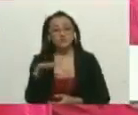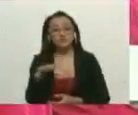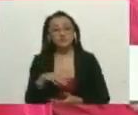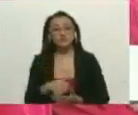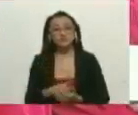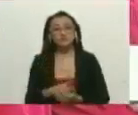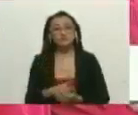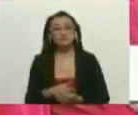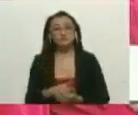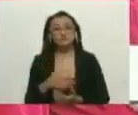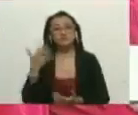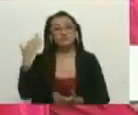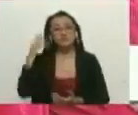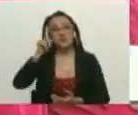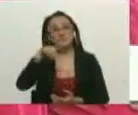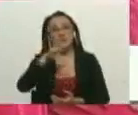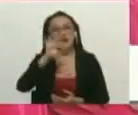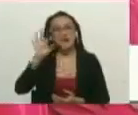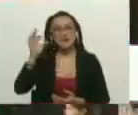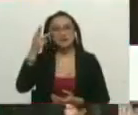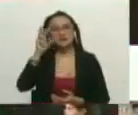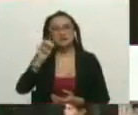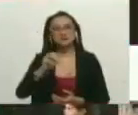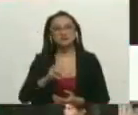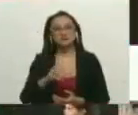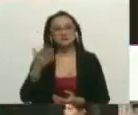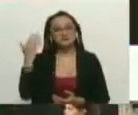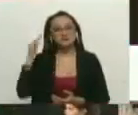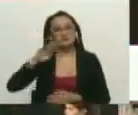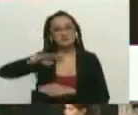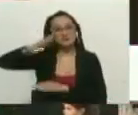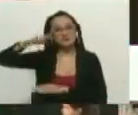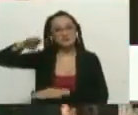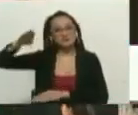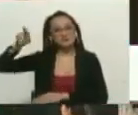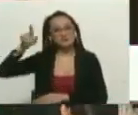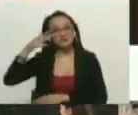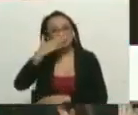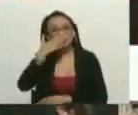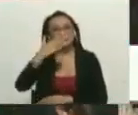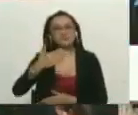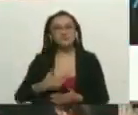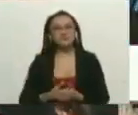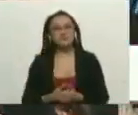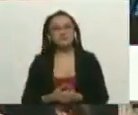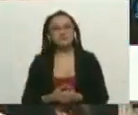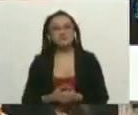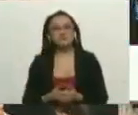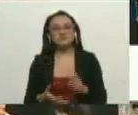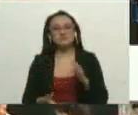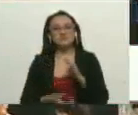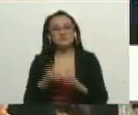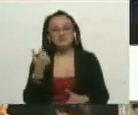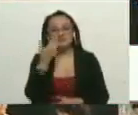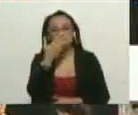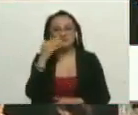que por allá en 1530, en aquella montaña que está allá al frente, sacó al